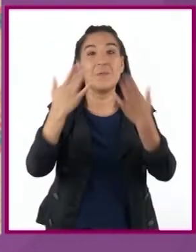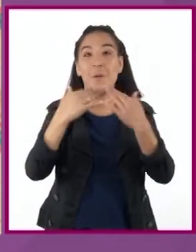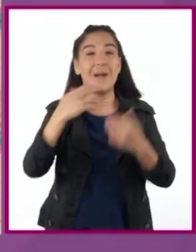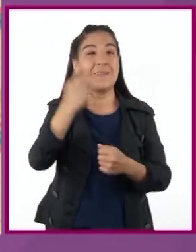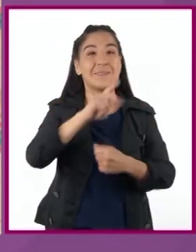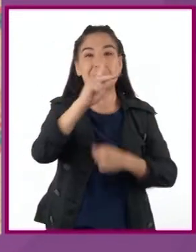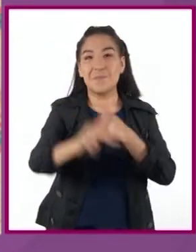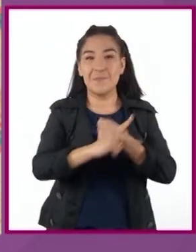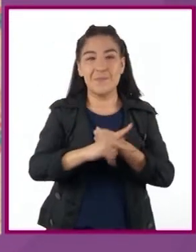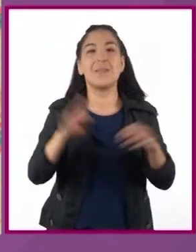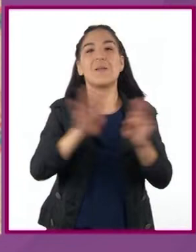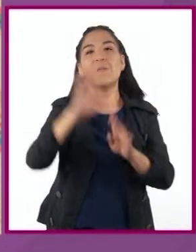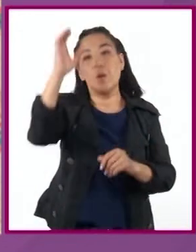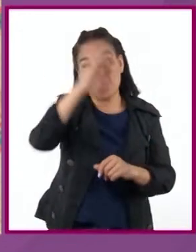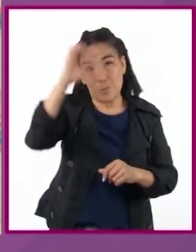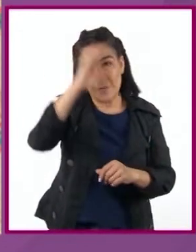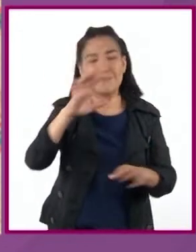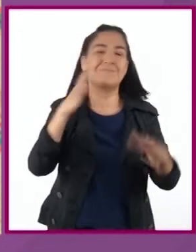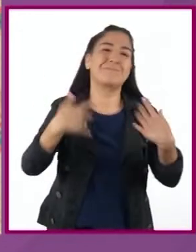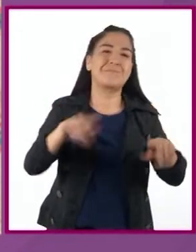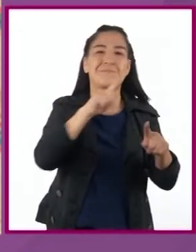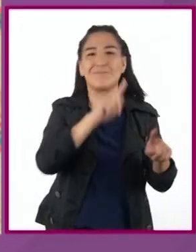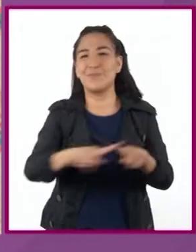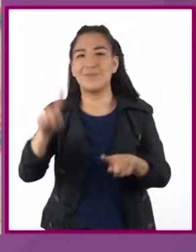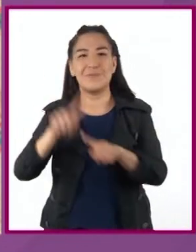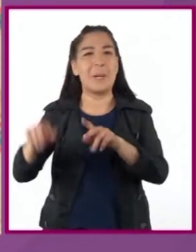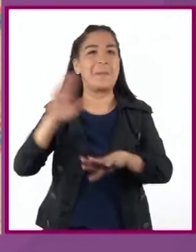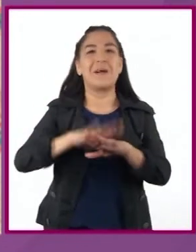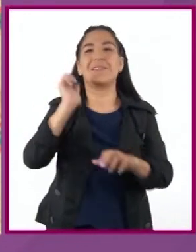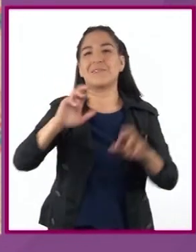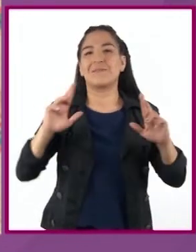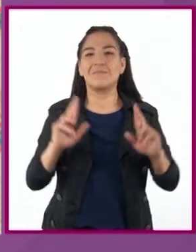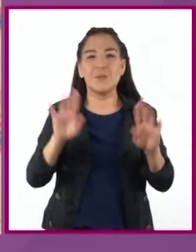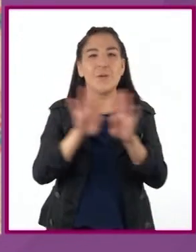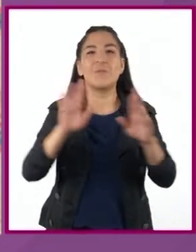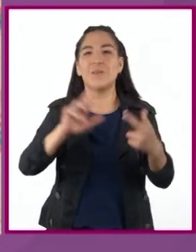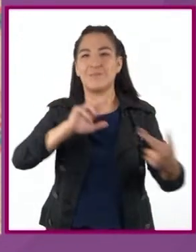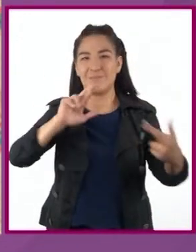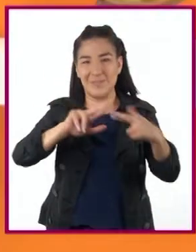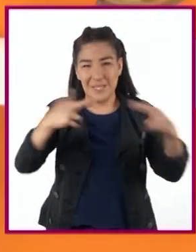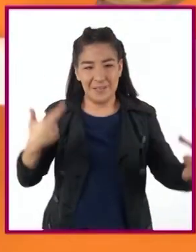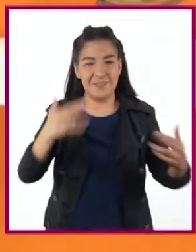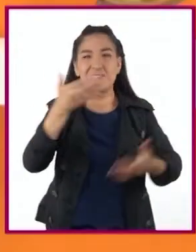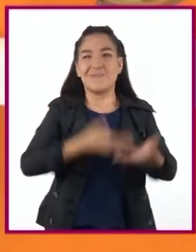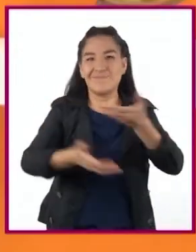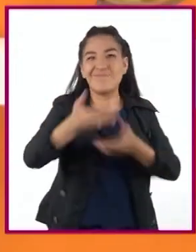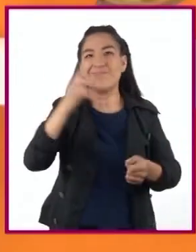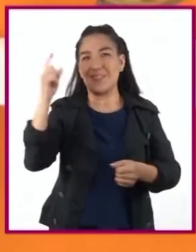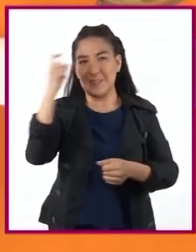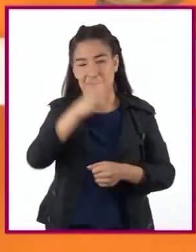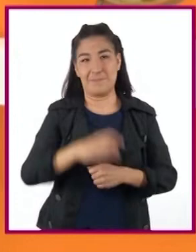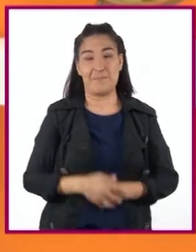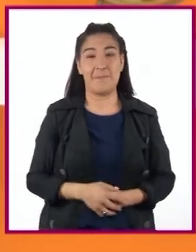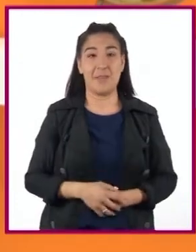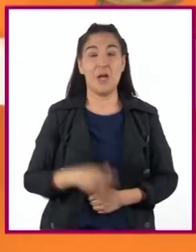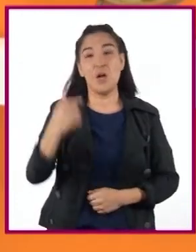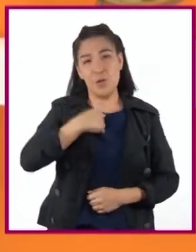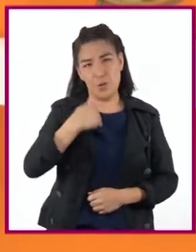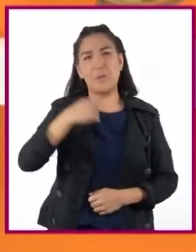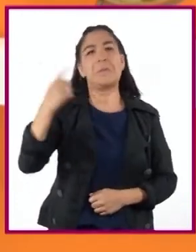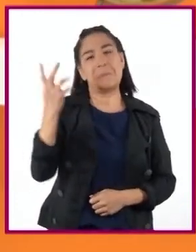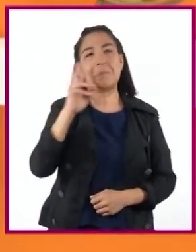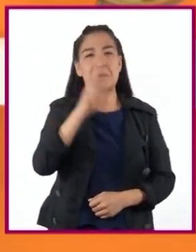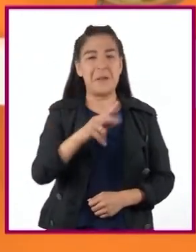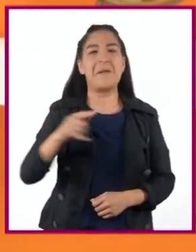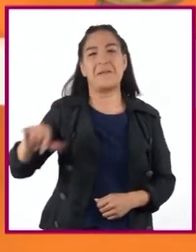país, sino con culturas muy diversas que tenían relaciones de poder complejas entre ellas. A mí me parece particularmente